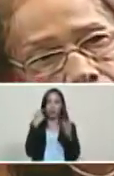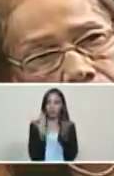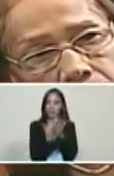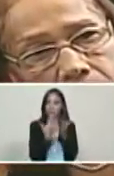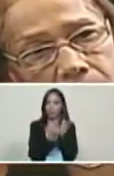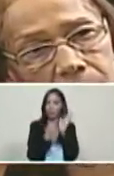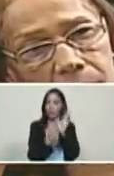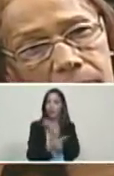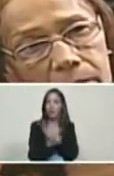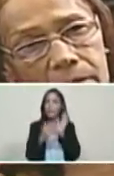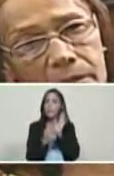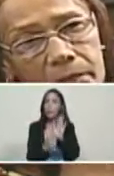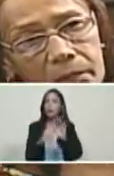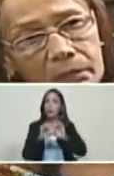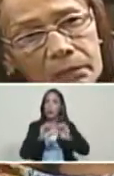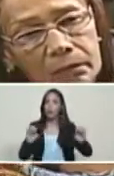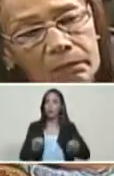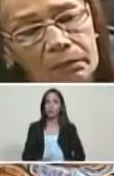en la educación,